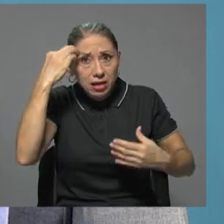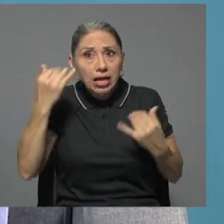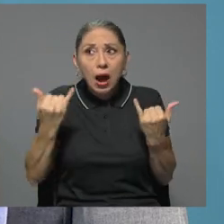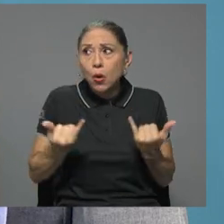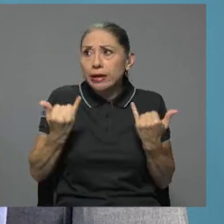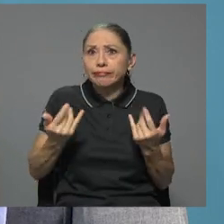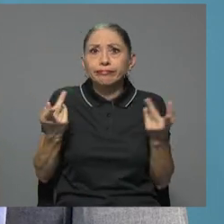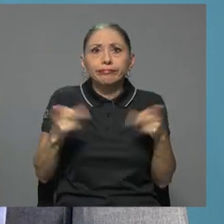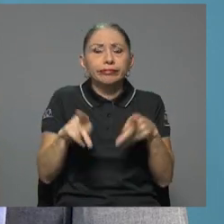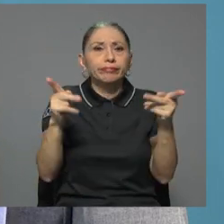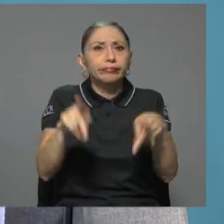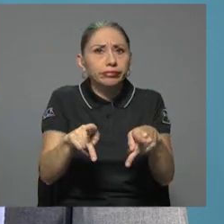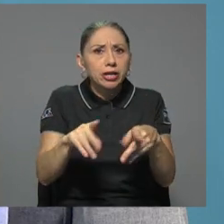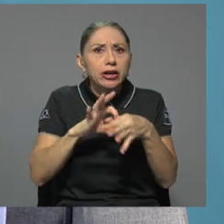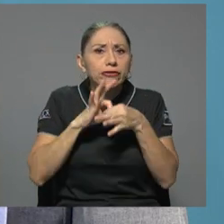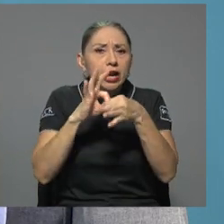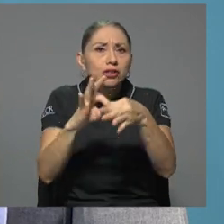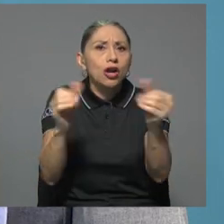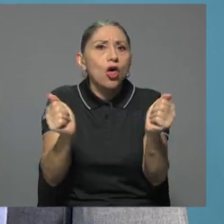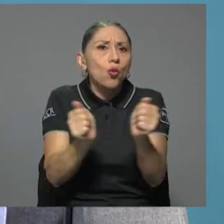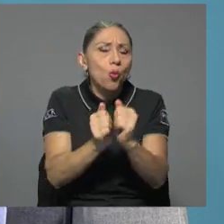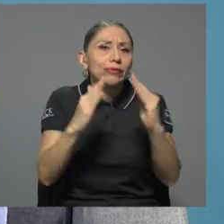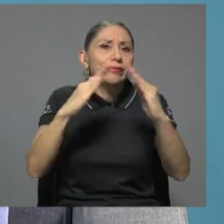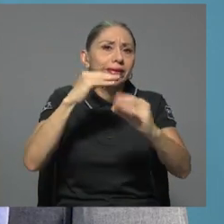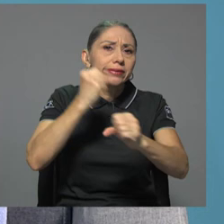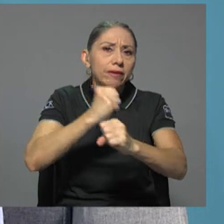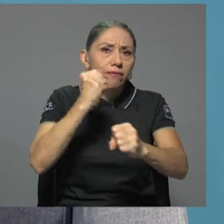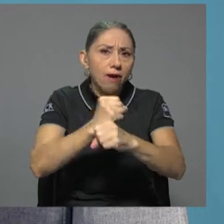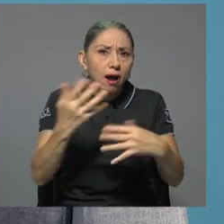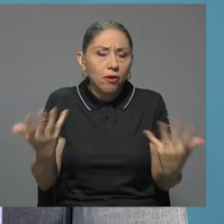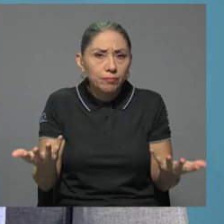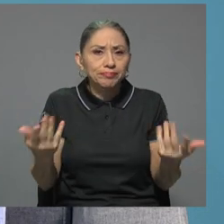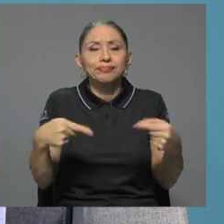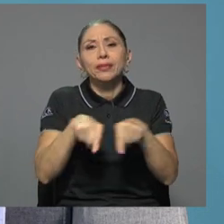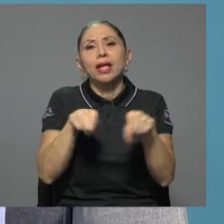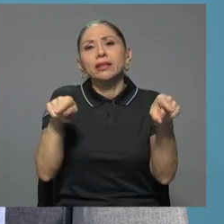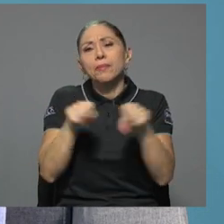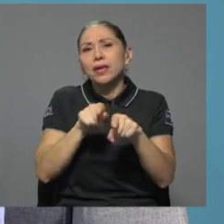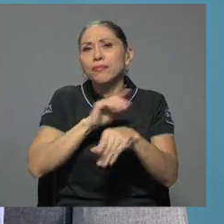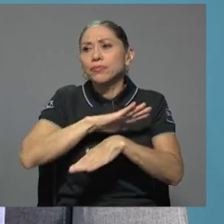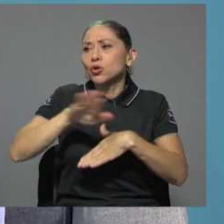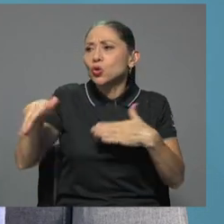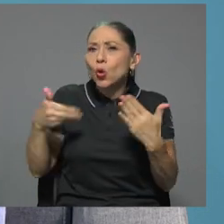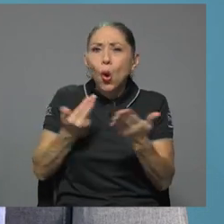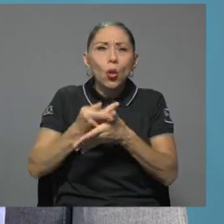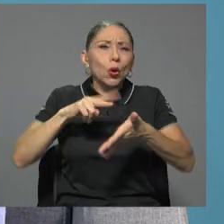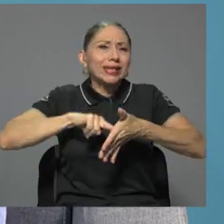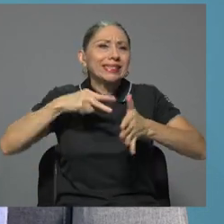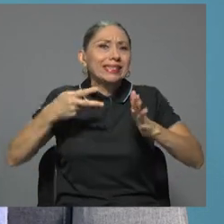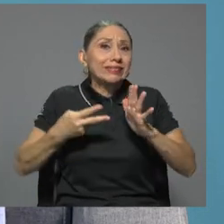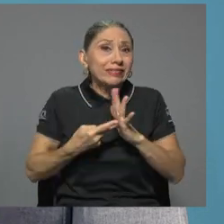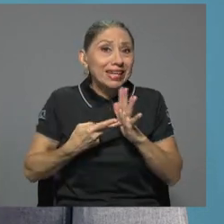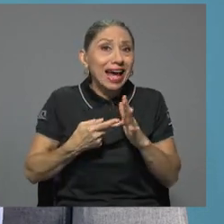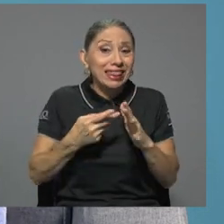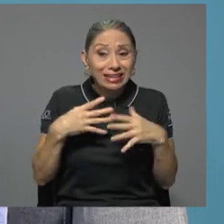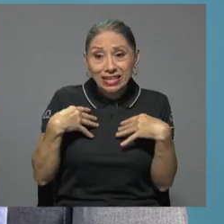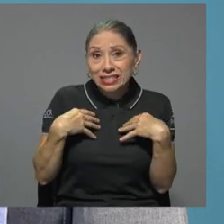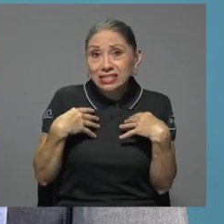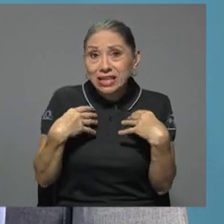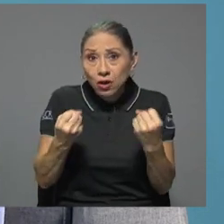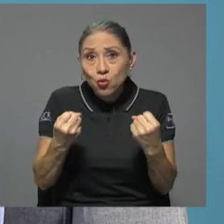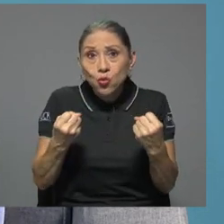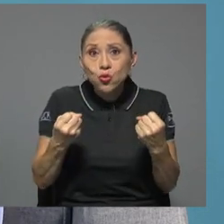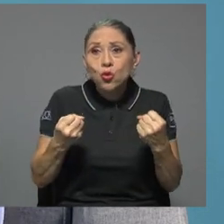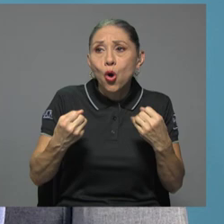al hacer el teletrabajo aparte de todo lo que va a impactar en cuanto a salud ocupacional podría a su